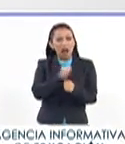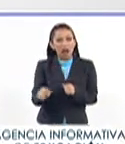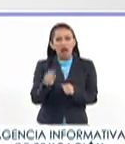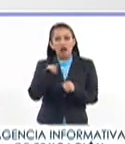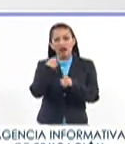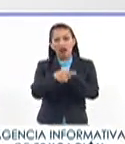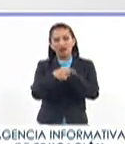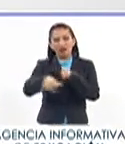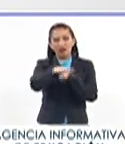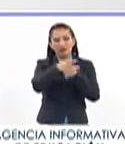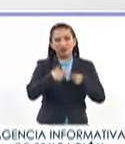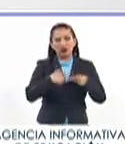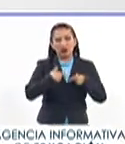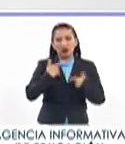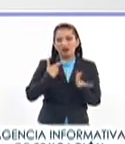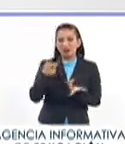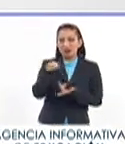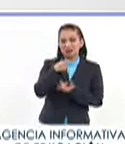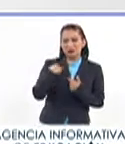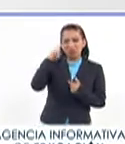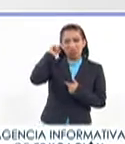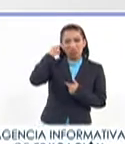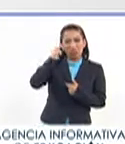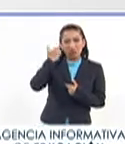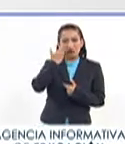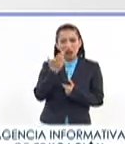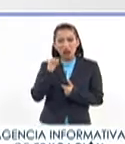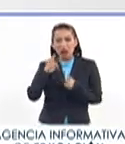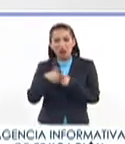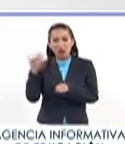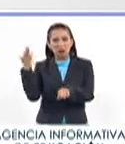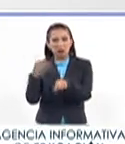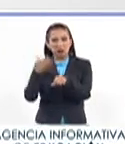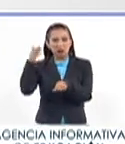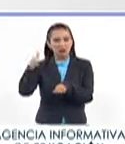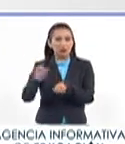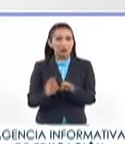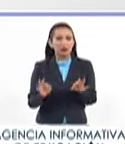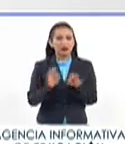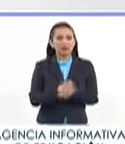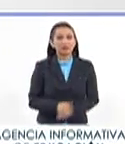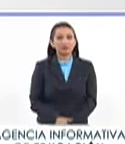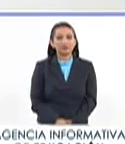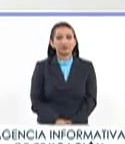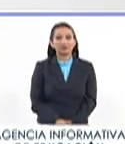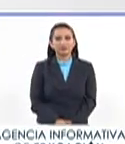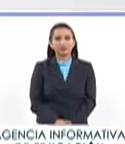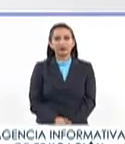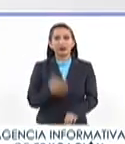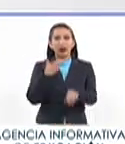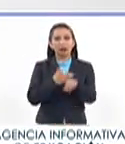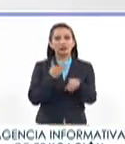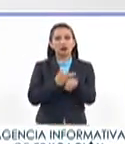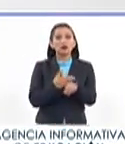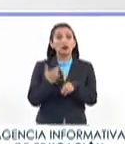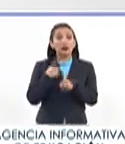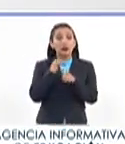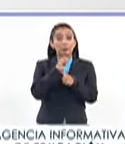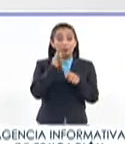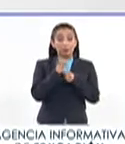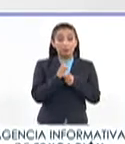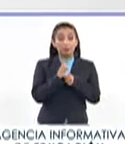daño a la sociedad y que la sociedad está molesta y busca alguna reacción fundamentalmente de castigo ante ellos. Y